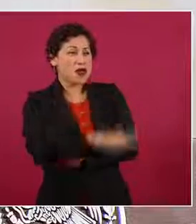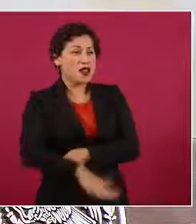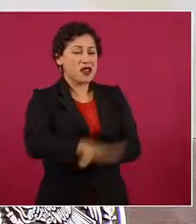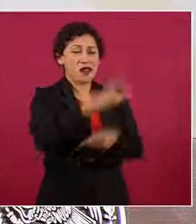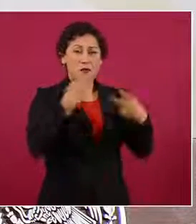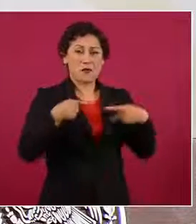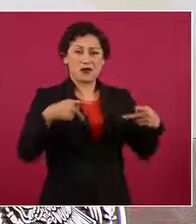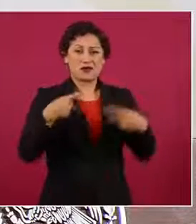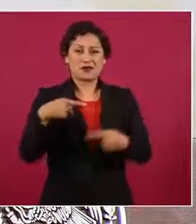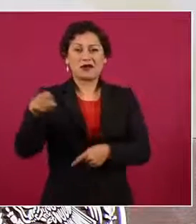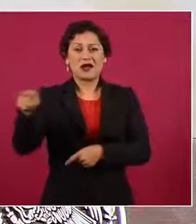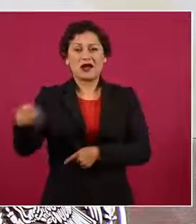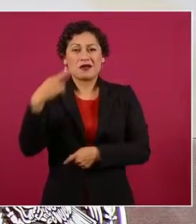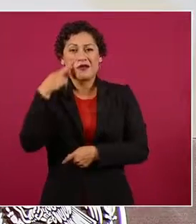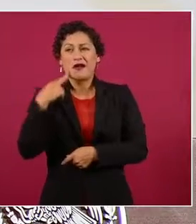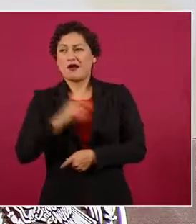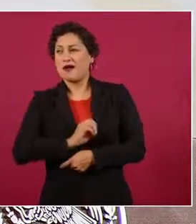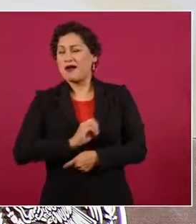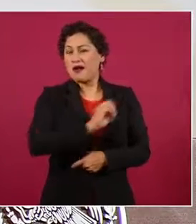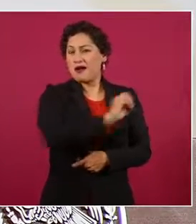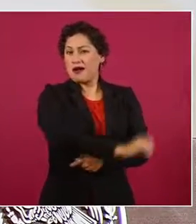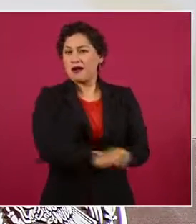son clasistas.